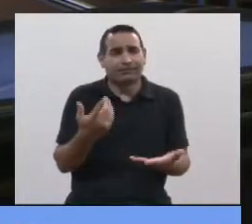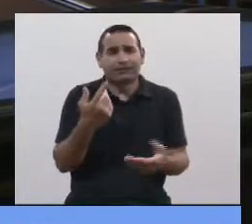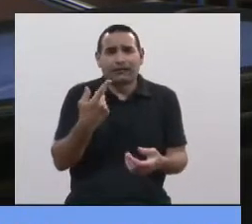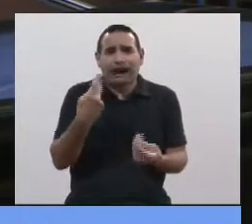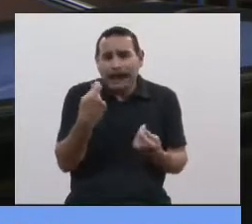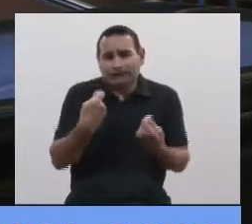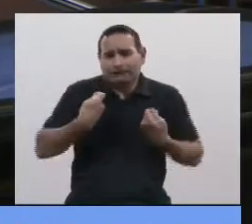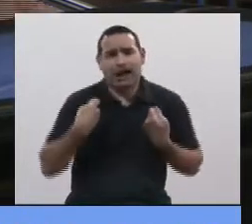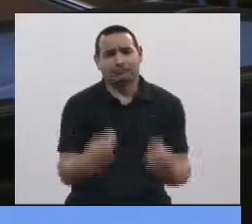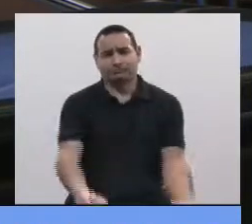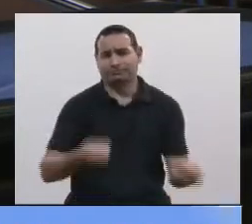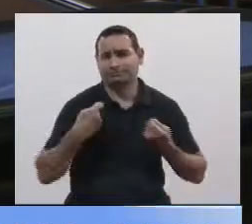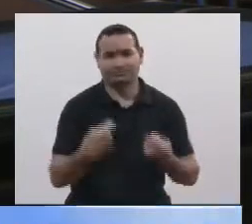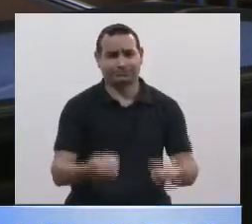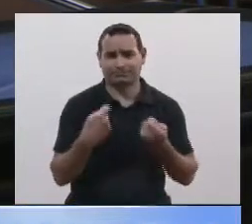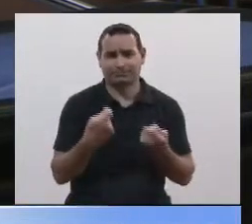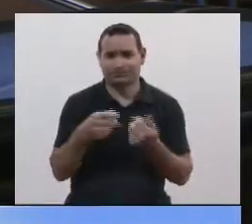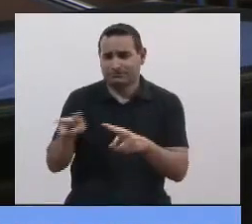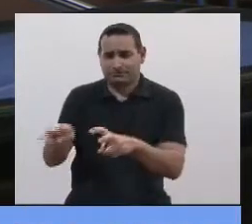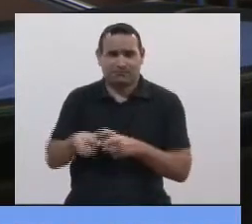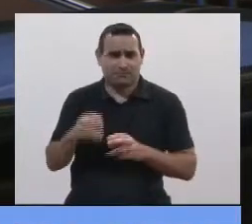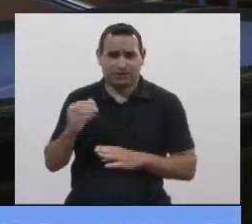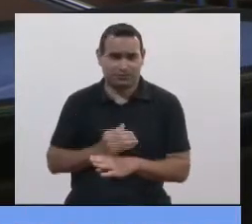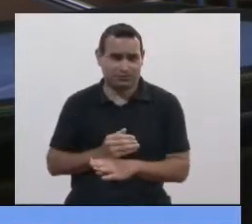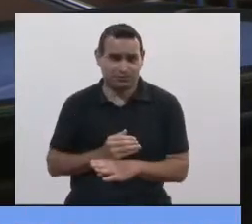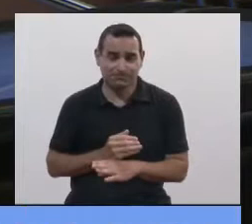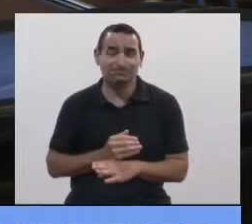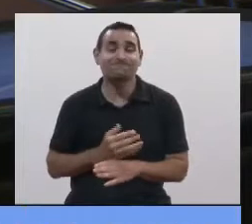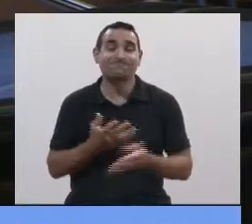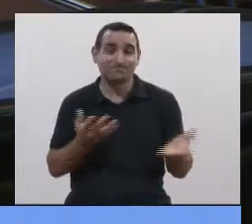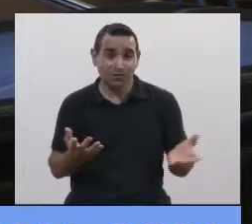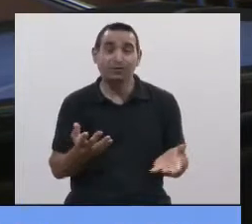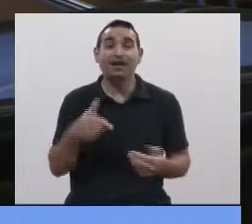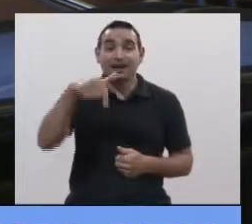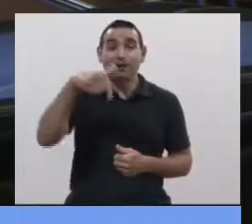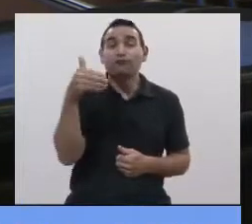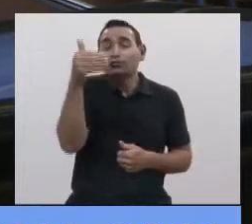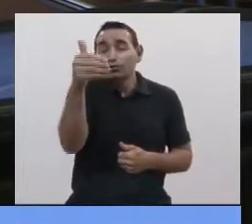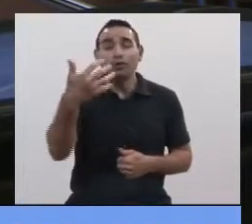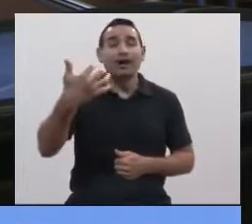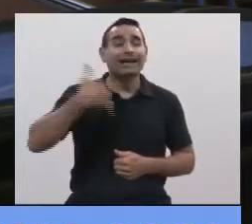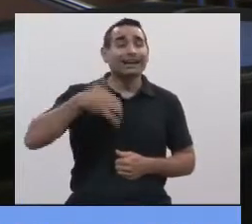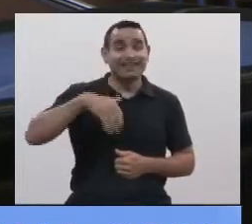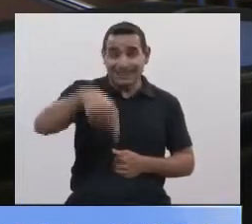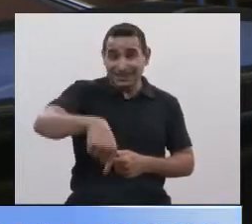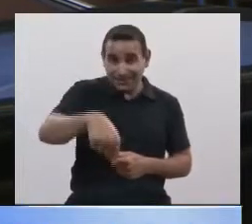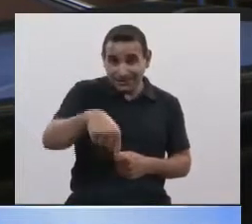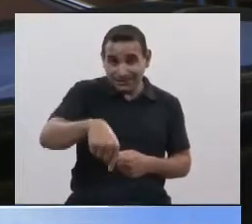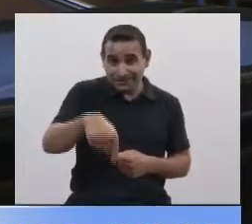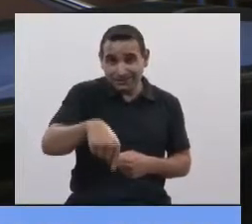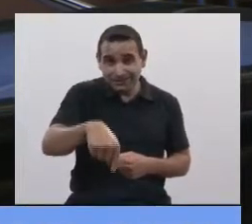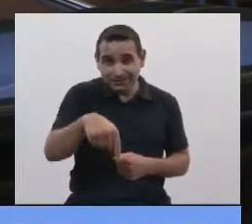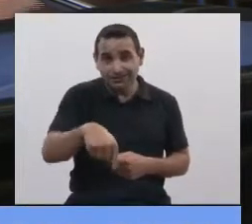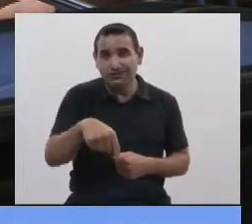tenemos y no hemos endeudado más de lo posible. Entonces, el día que en Argentina,